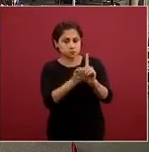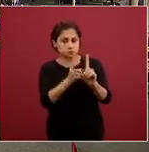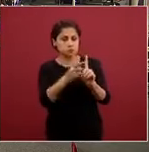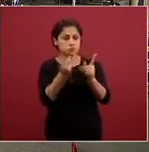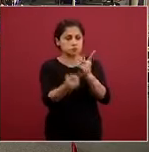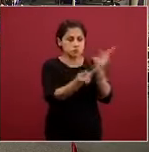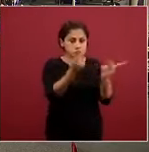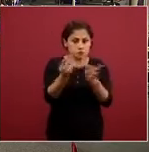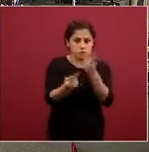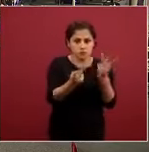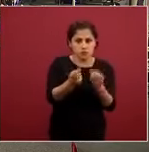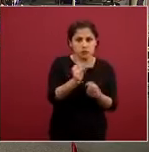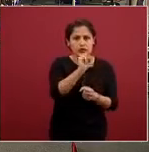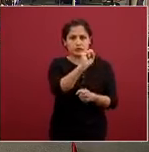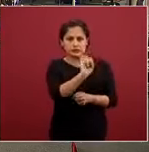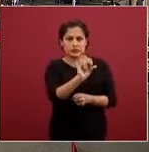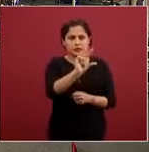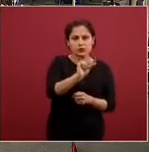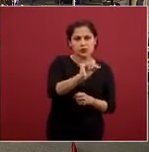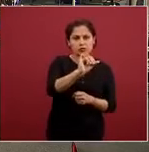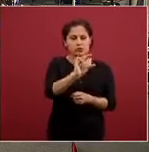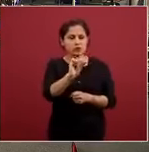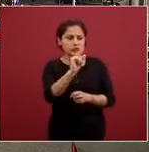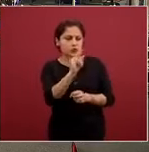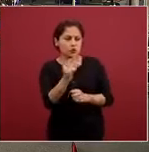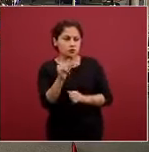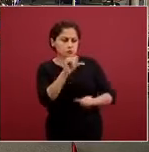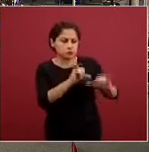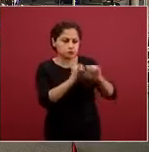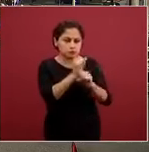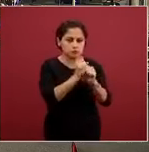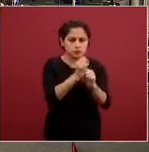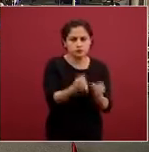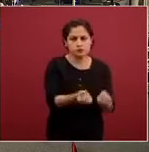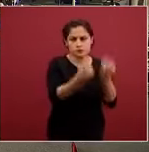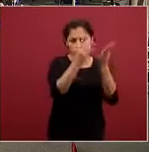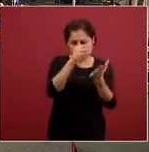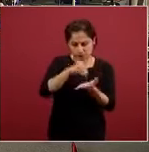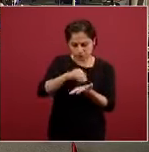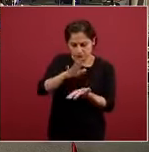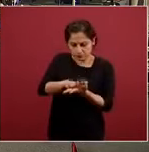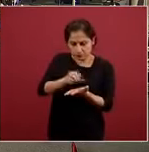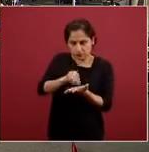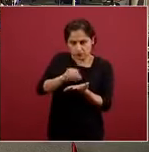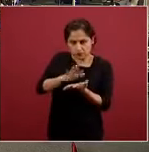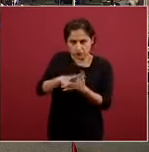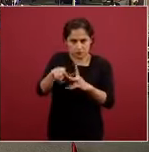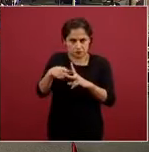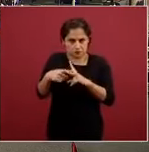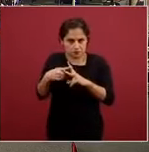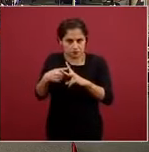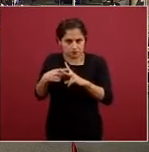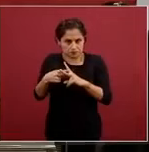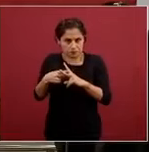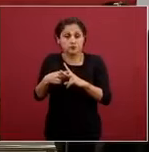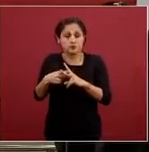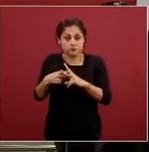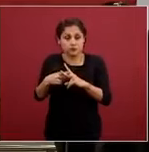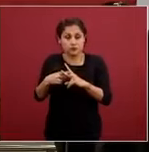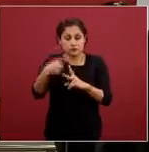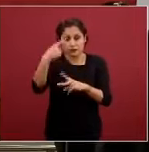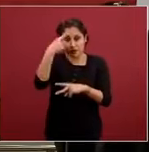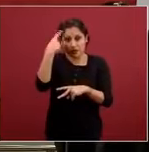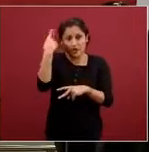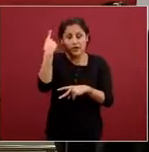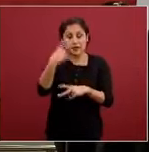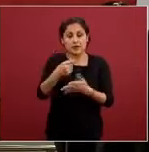cuántos negativos, es decir, cuántas pruebas se hacían, cuántos resultaban positivos, y era uno de los índices de positividad que